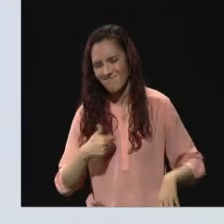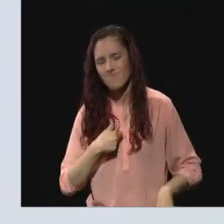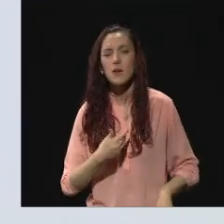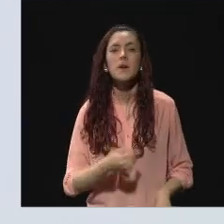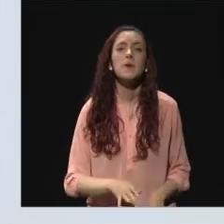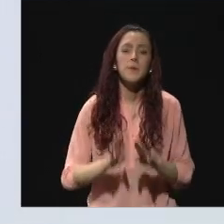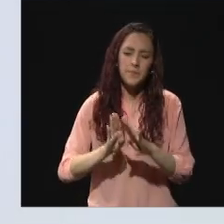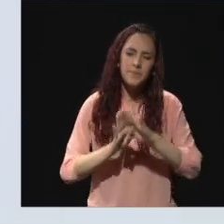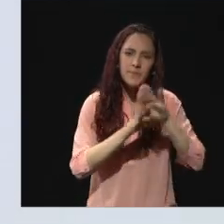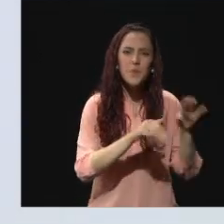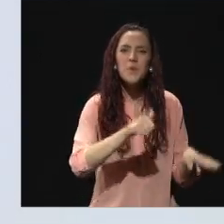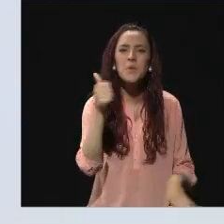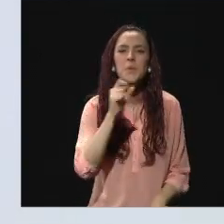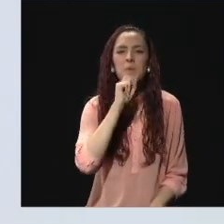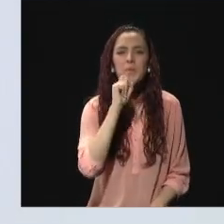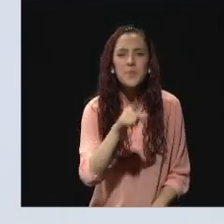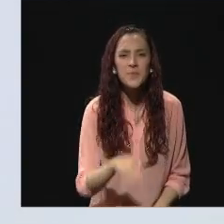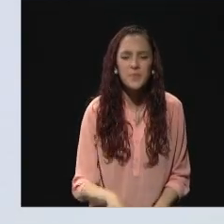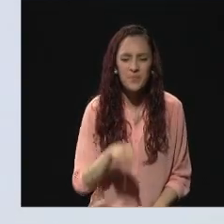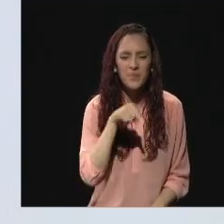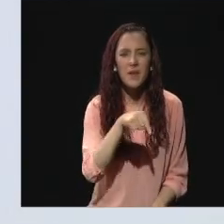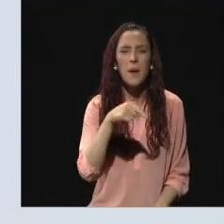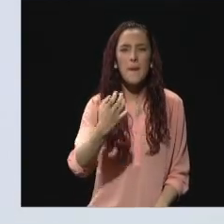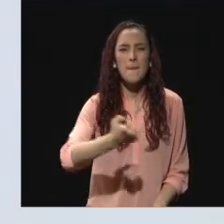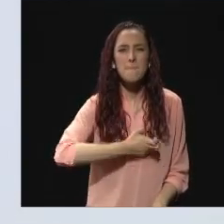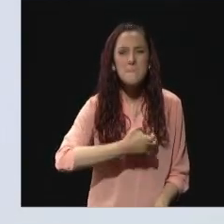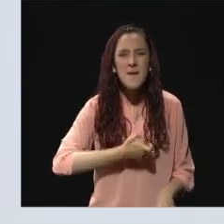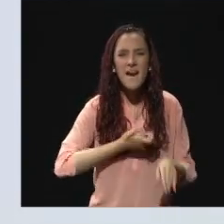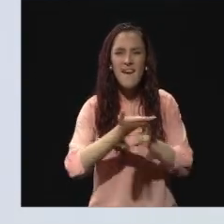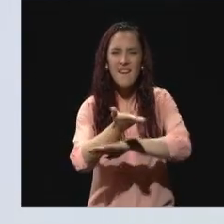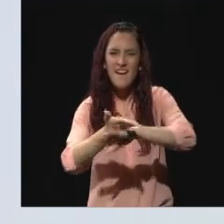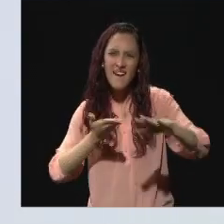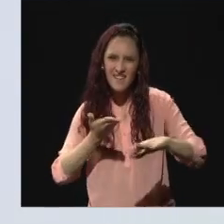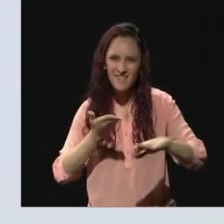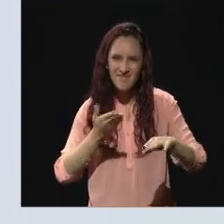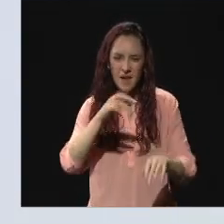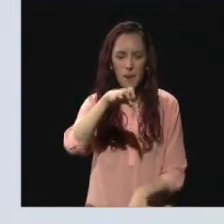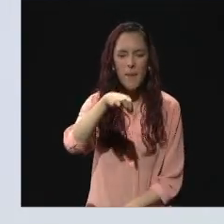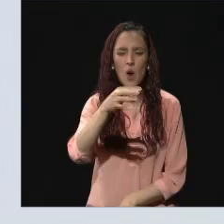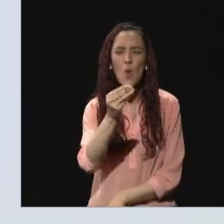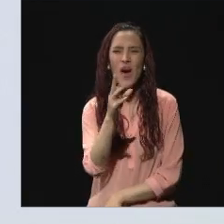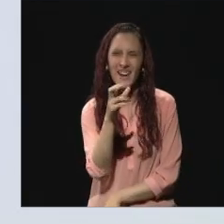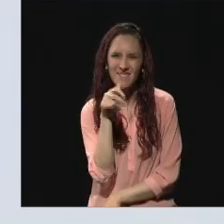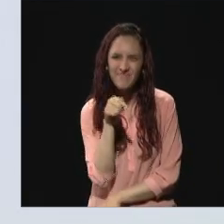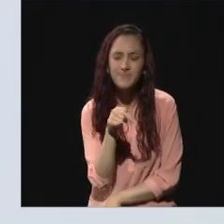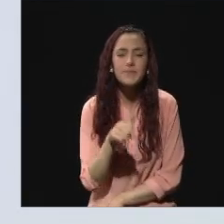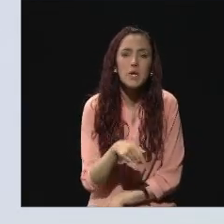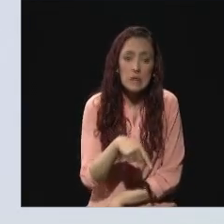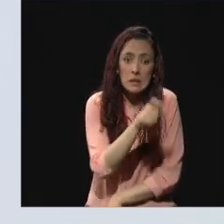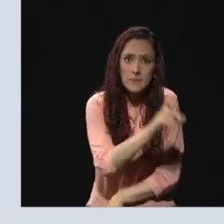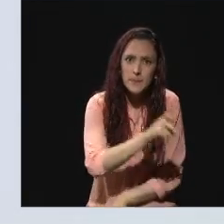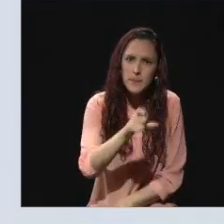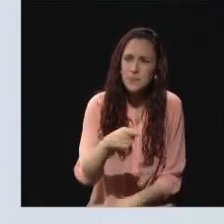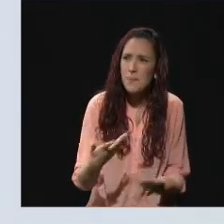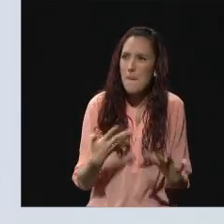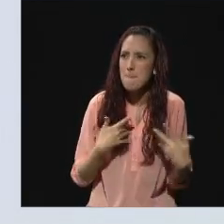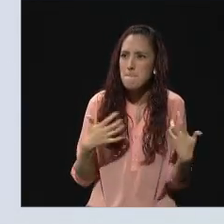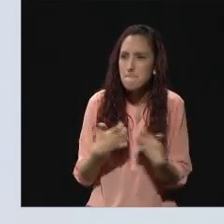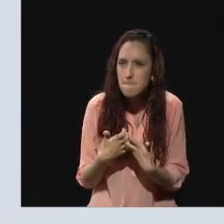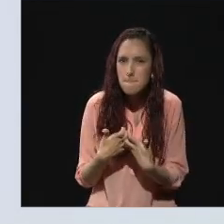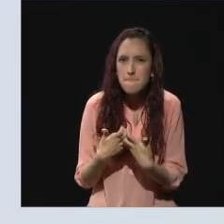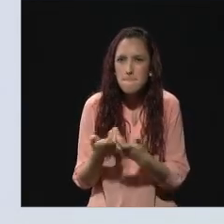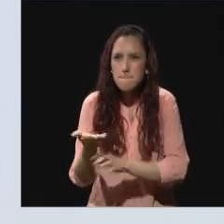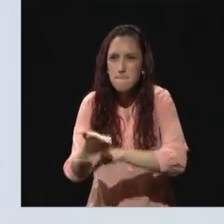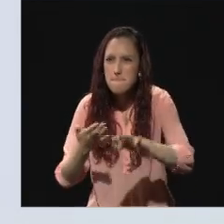referente a las peticiones de ser quejas y reclamos no le es claro para el usuario cómo hacerlo y los